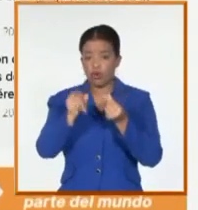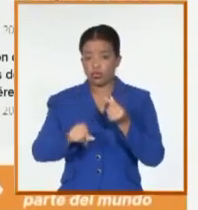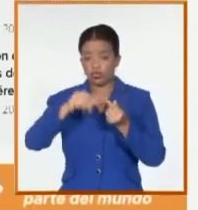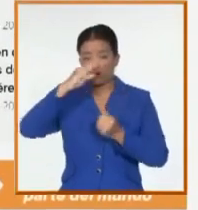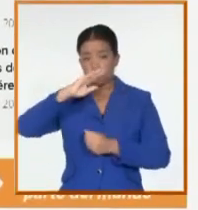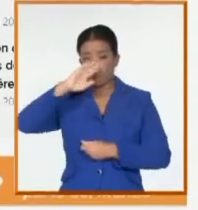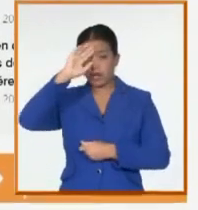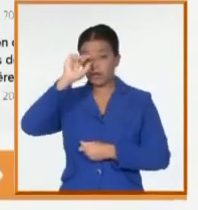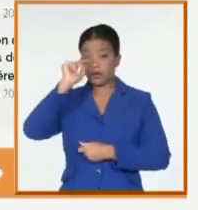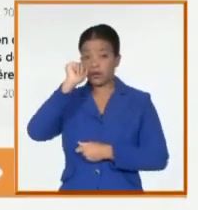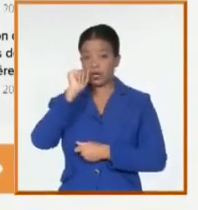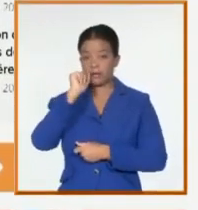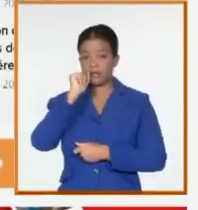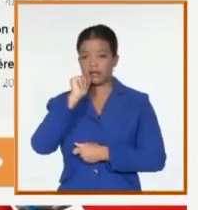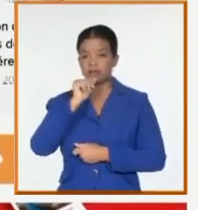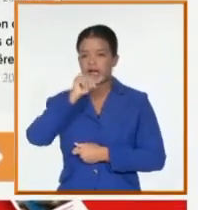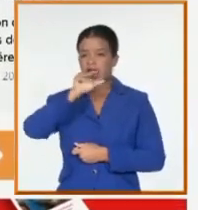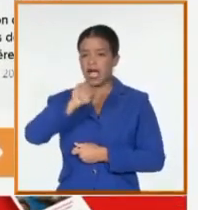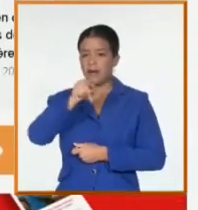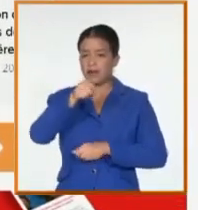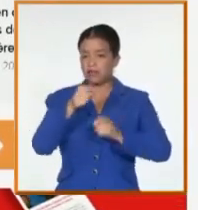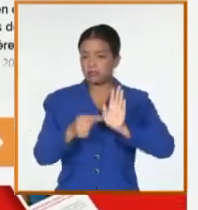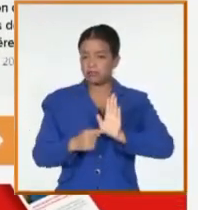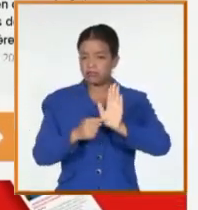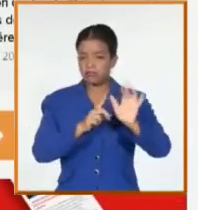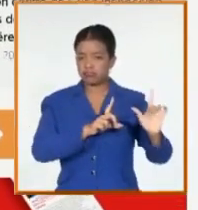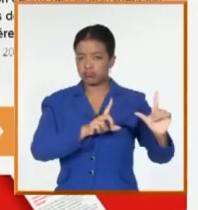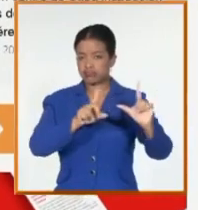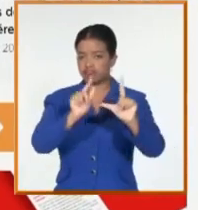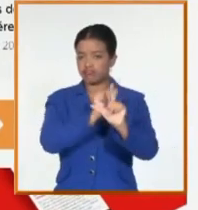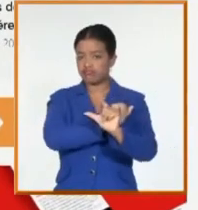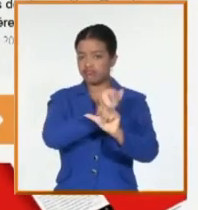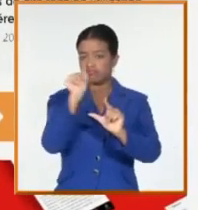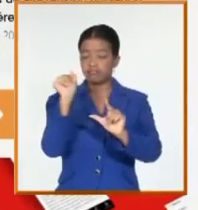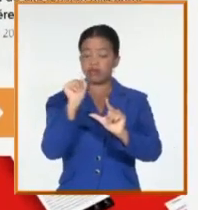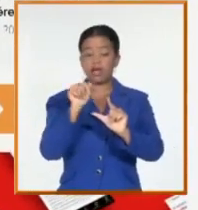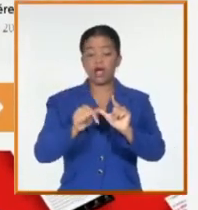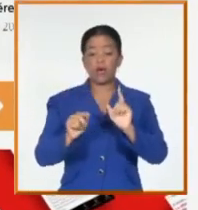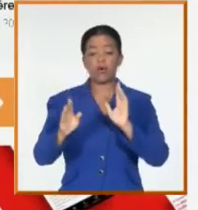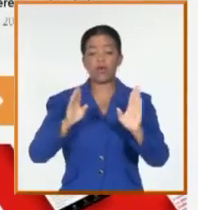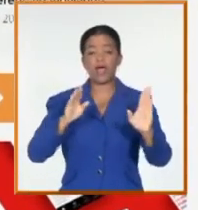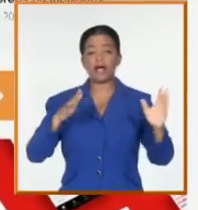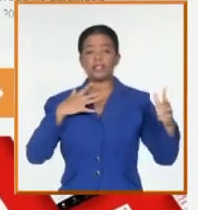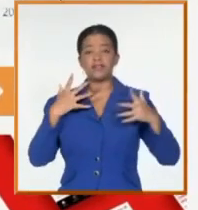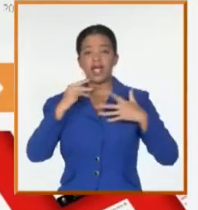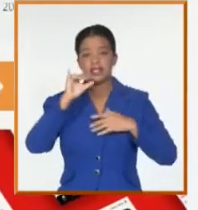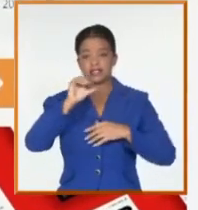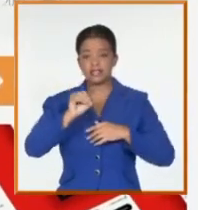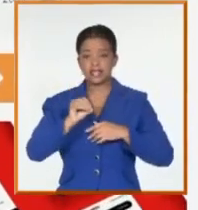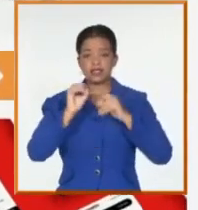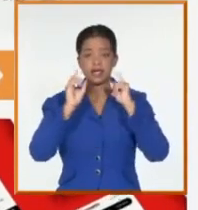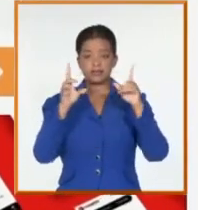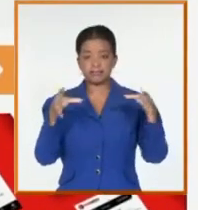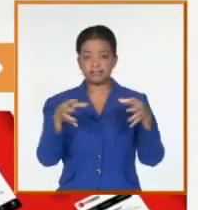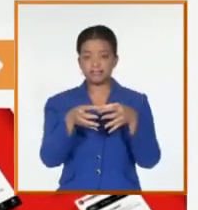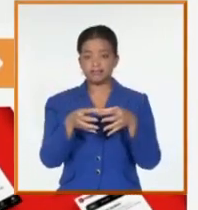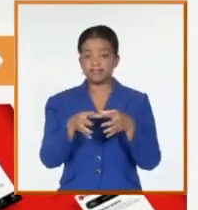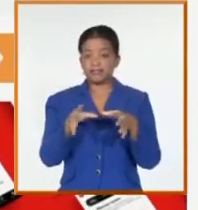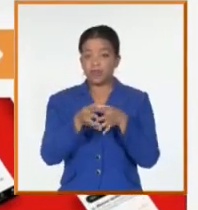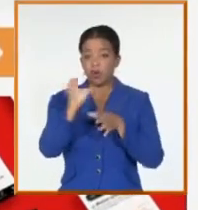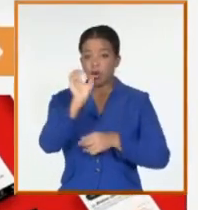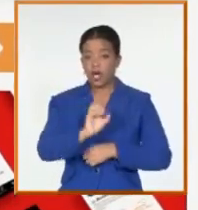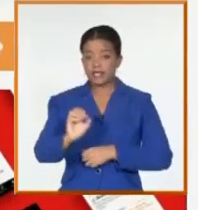Espinoza Brito afirmó que esta distinción concedida en el marco de las actividades de las 60 sesión del Consejo directivo de la organización